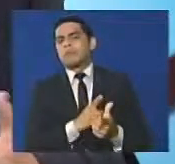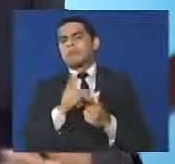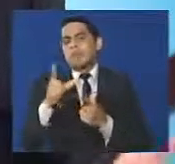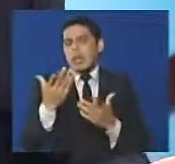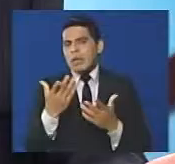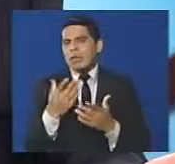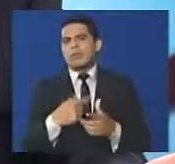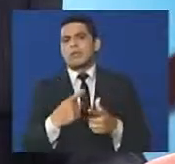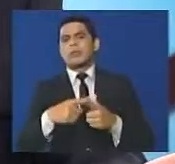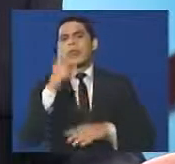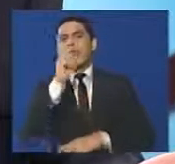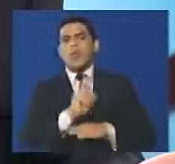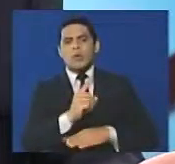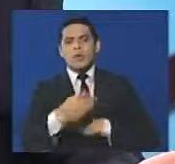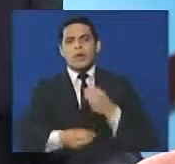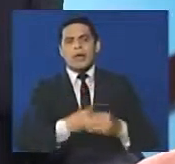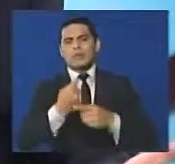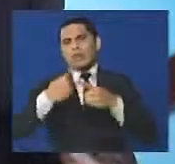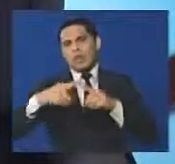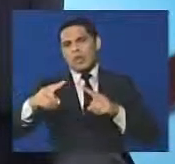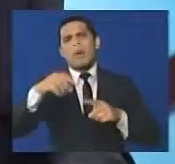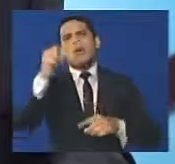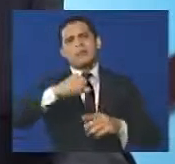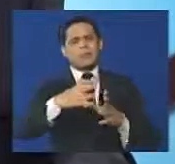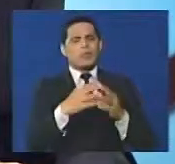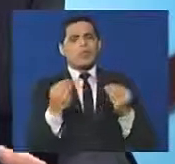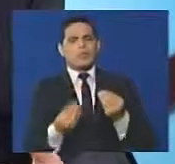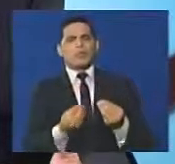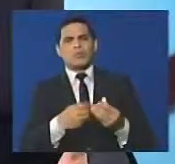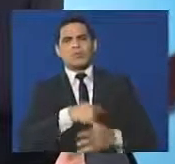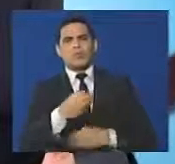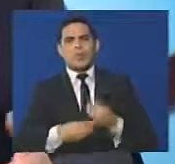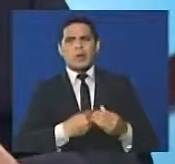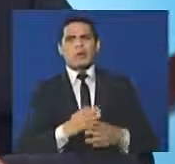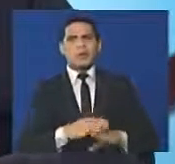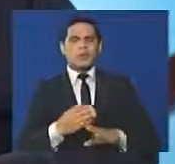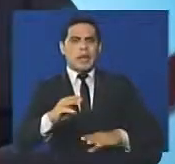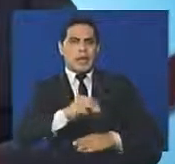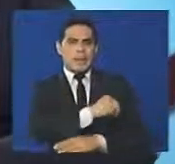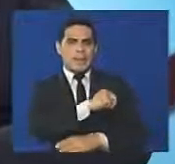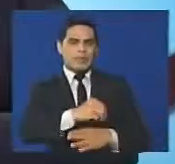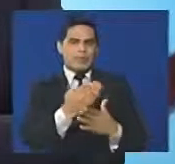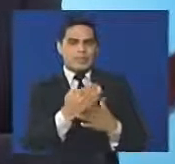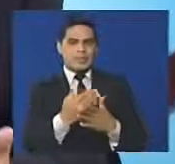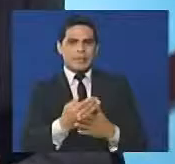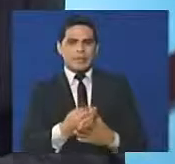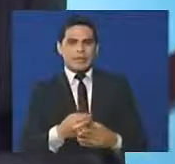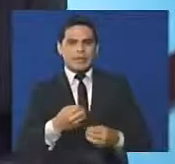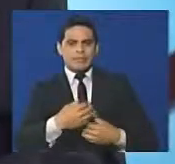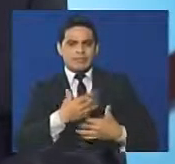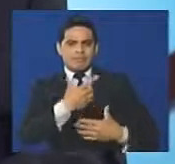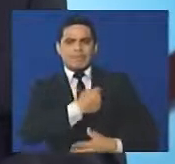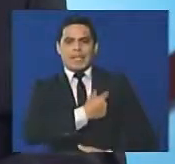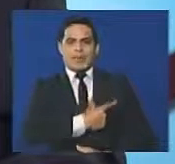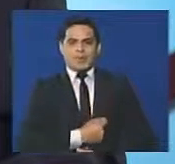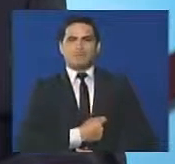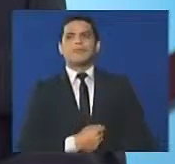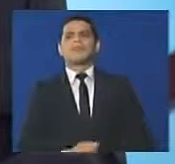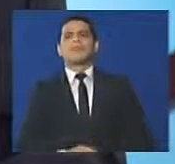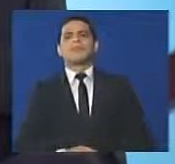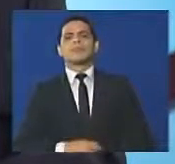todas las satisfacciones de la vida el músico la tiene porque la lleva en el corazón. Y la gente